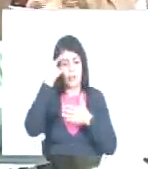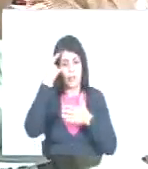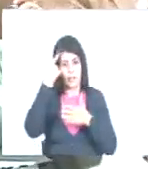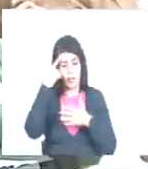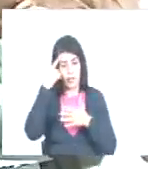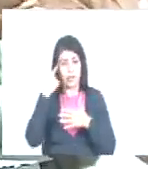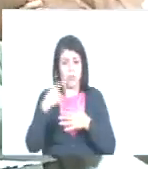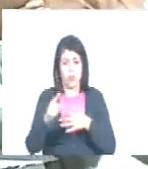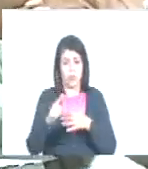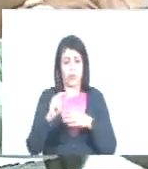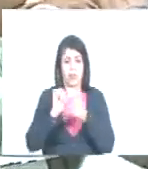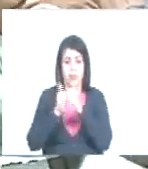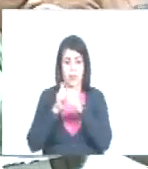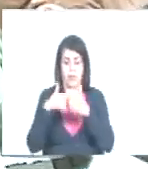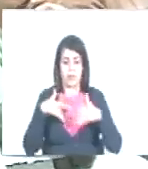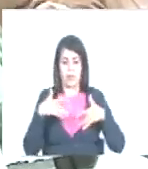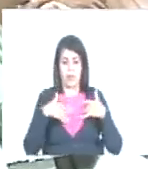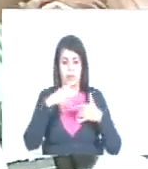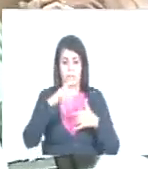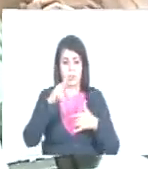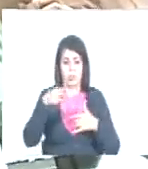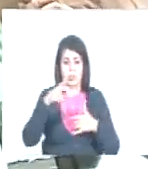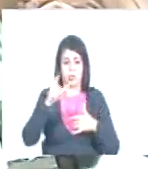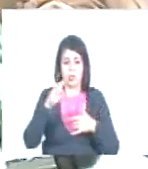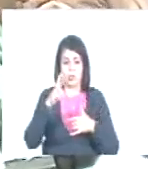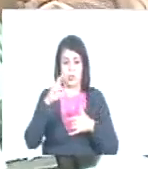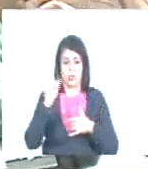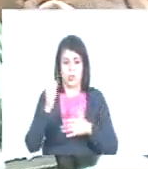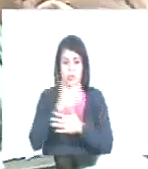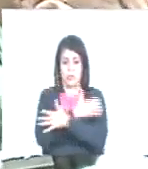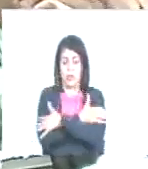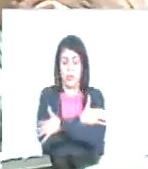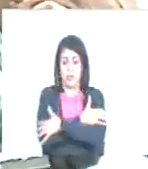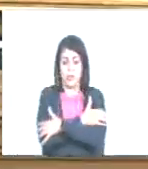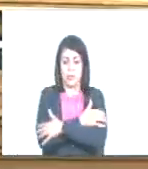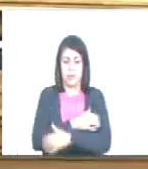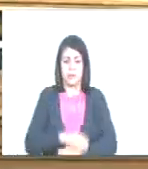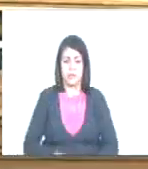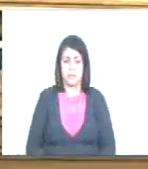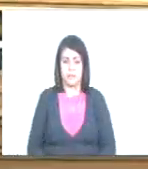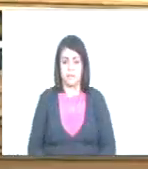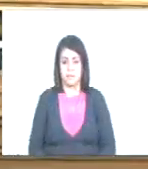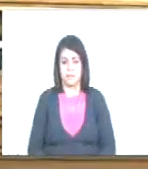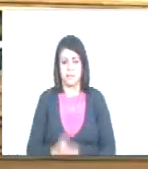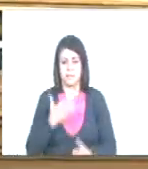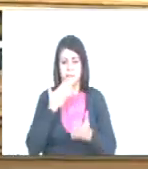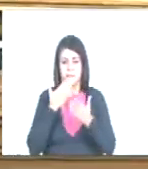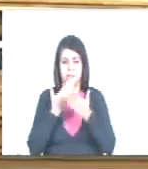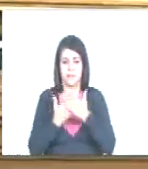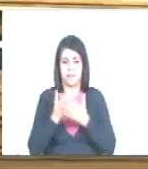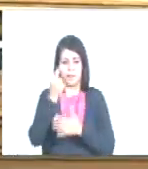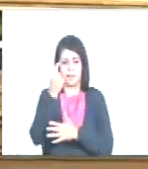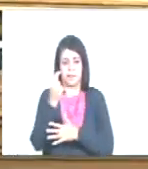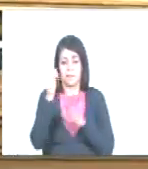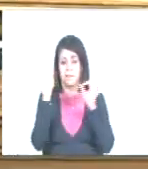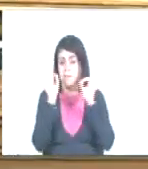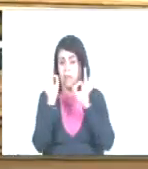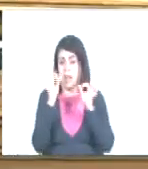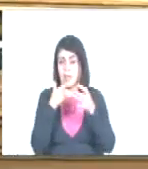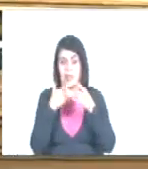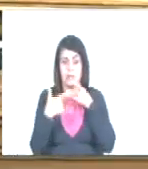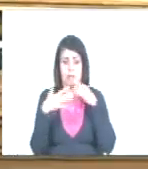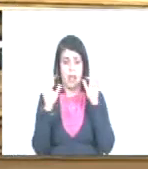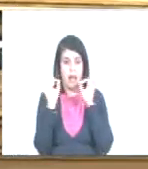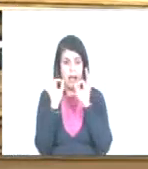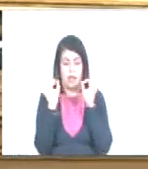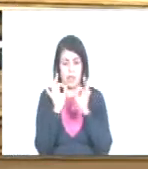infantes, tenemos actividad deportiva allá en Hungría. Ok, un abrazo, beso. Muchas gracias, querida diputada. No hay nadie más anotado en derecho de